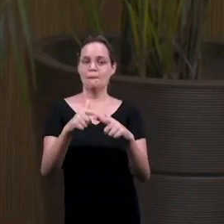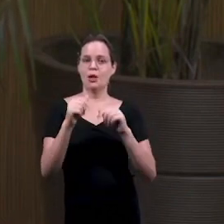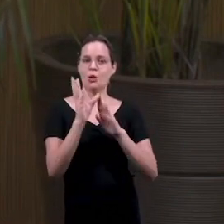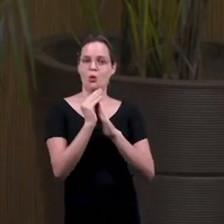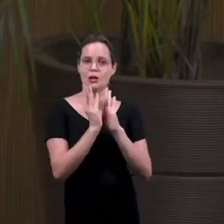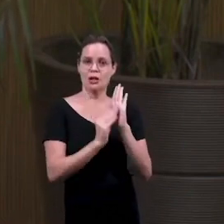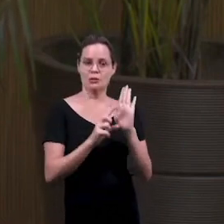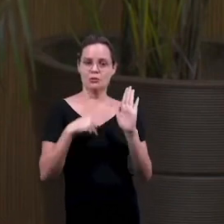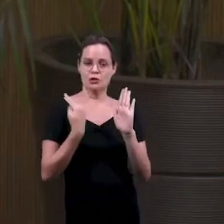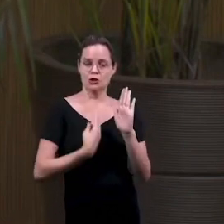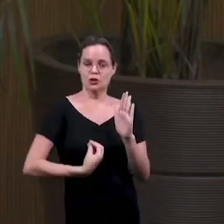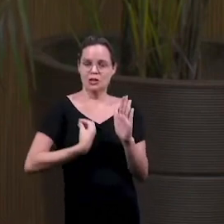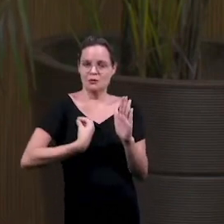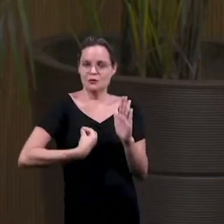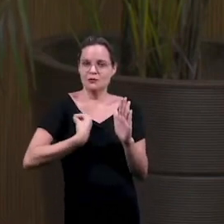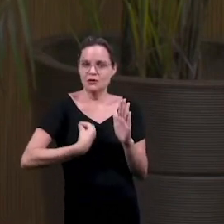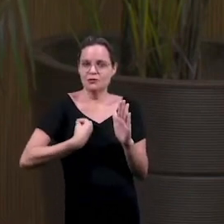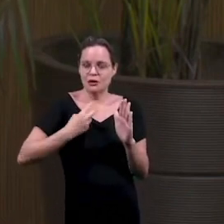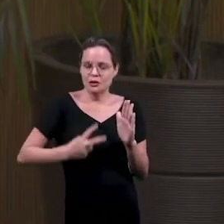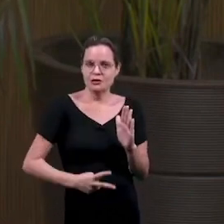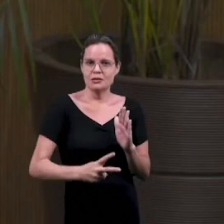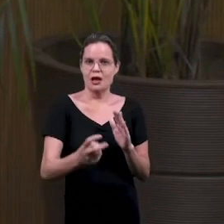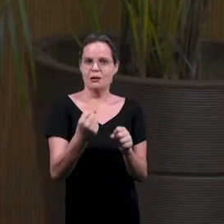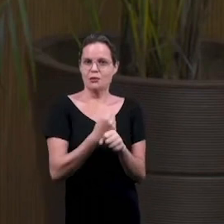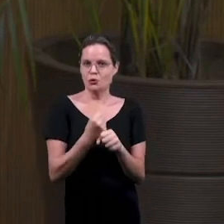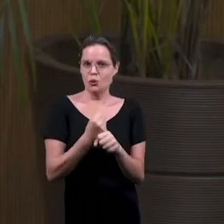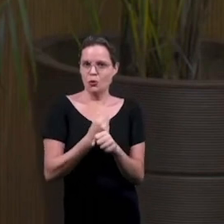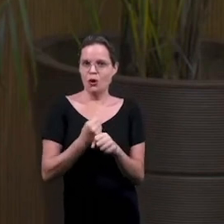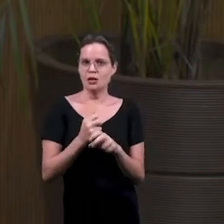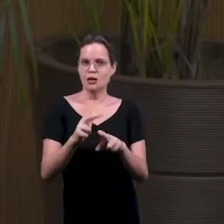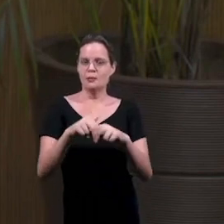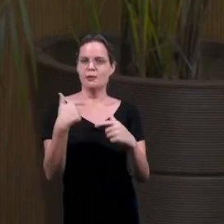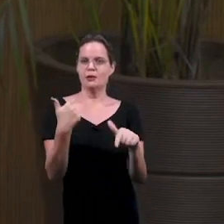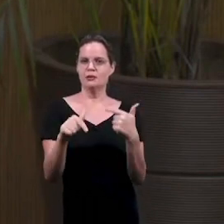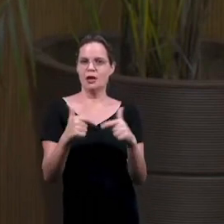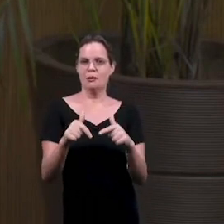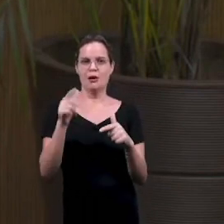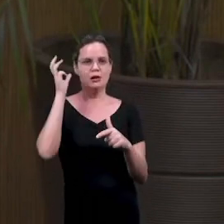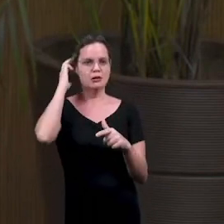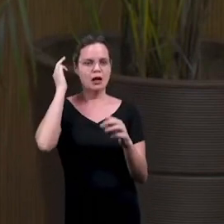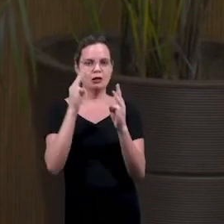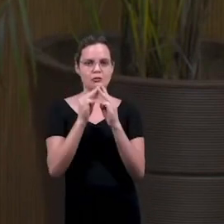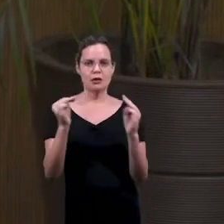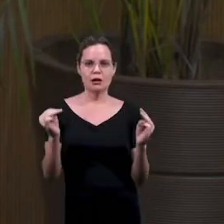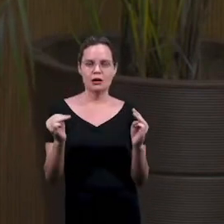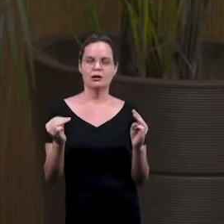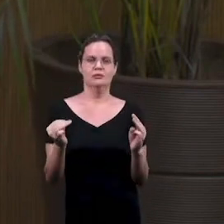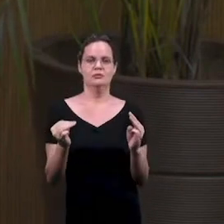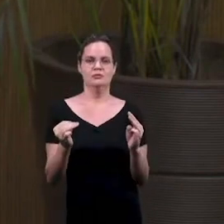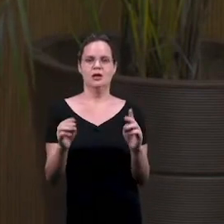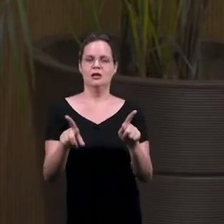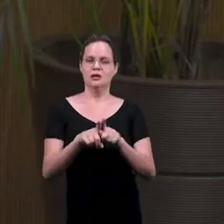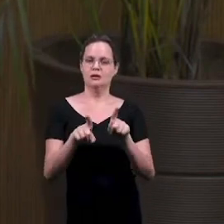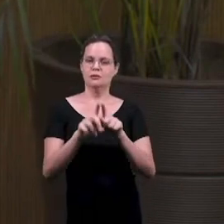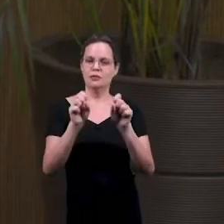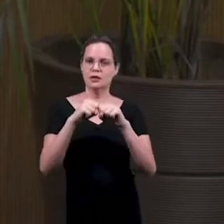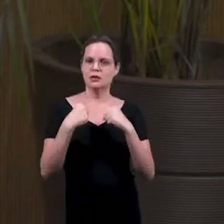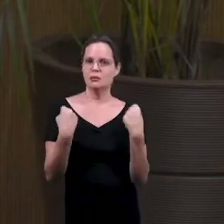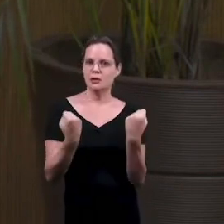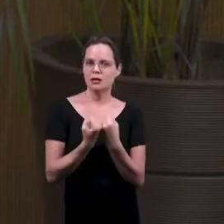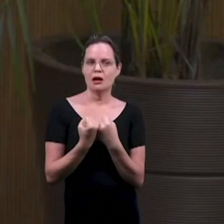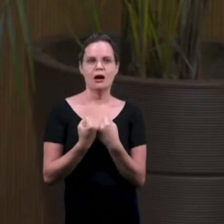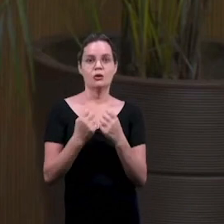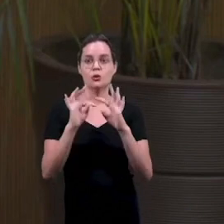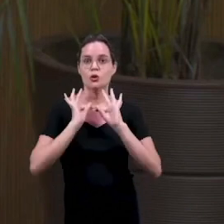porque tanto por el contenido que nosotros hemos recibido a lo largo de este año y por el trabajo de la Radio